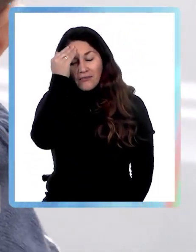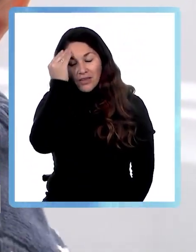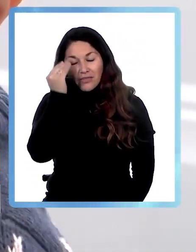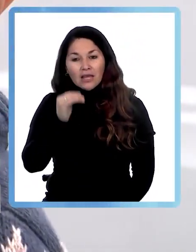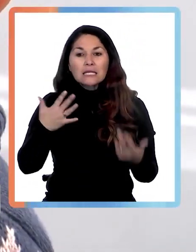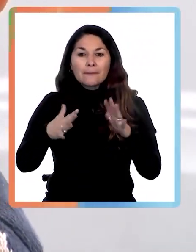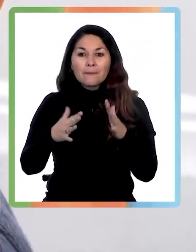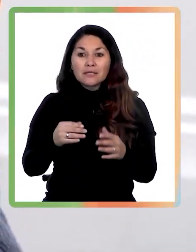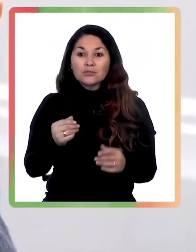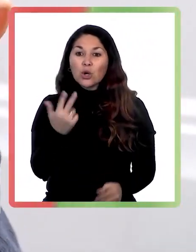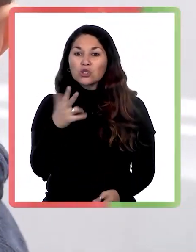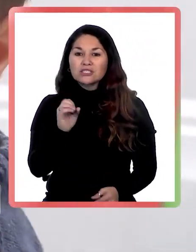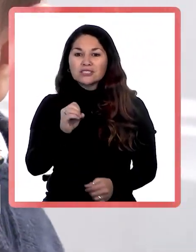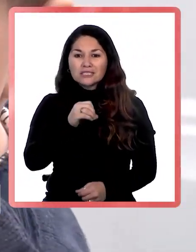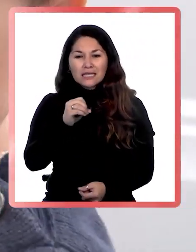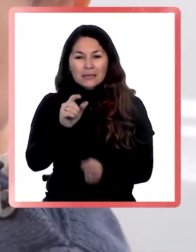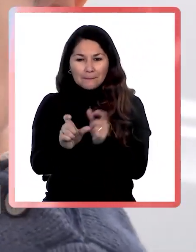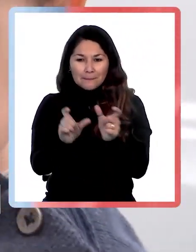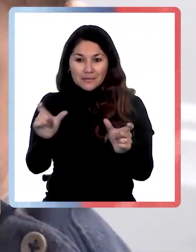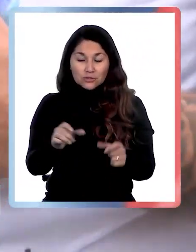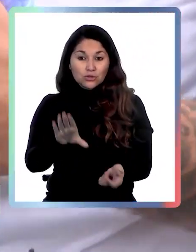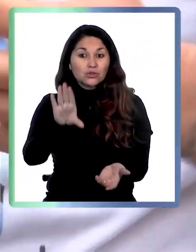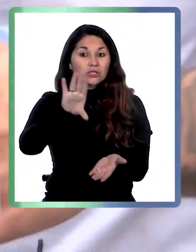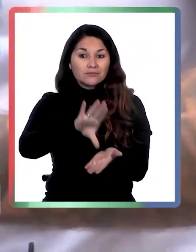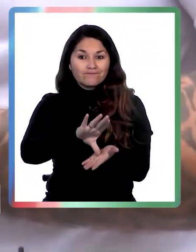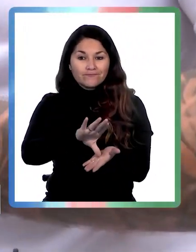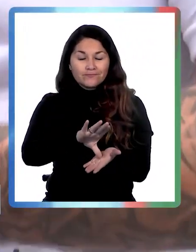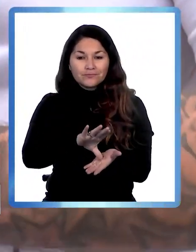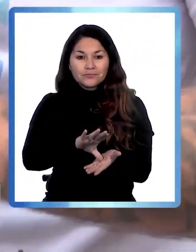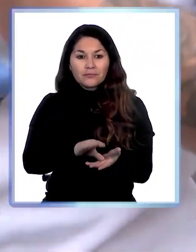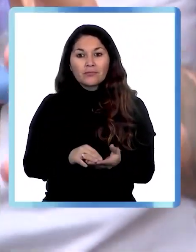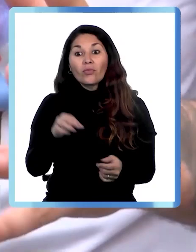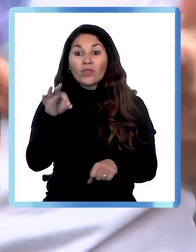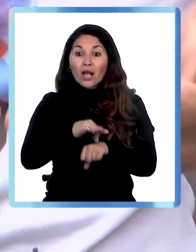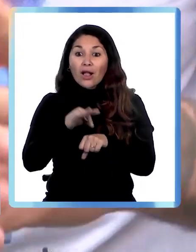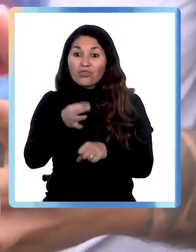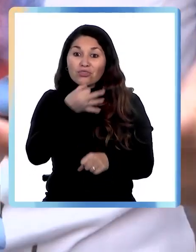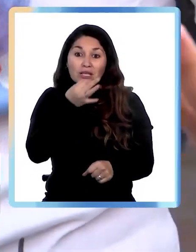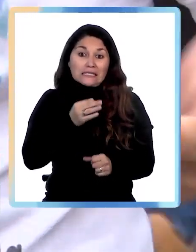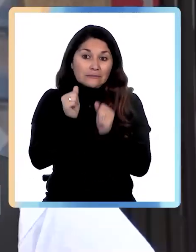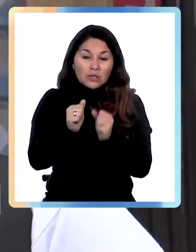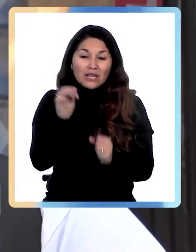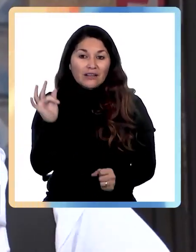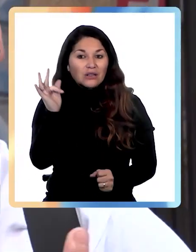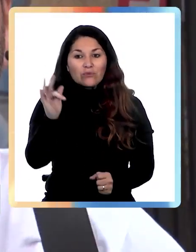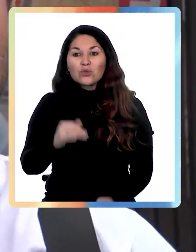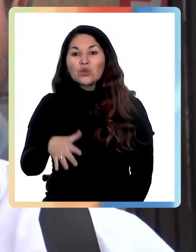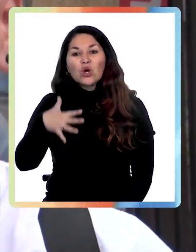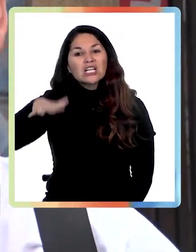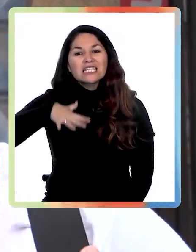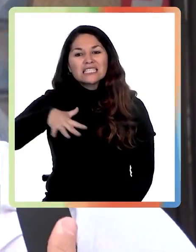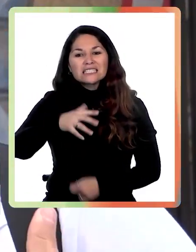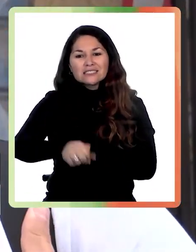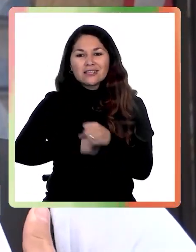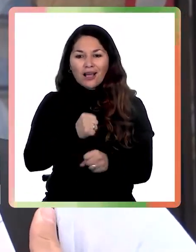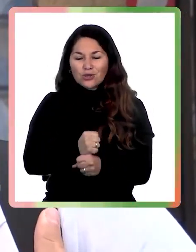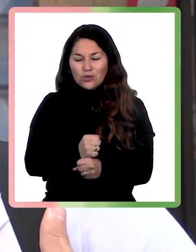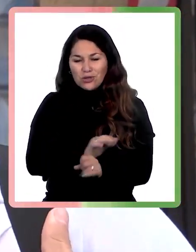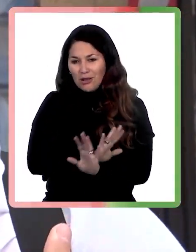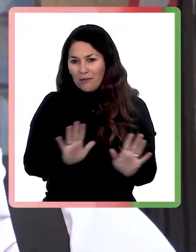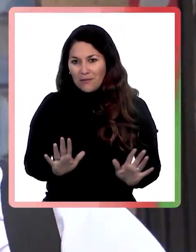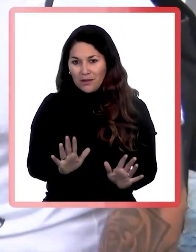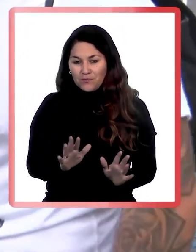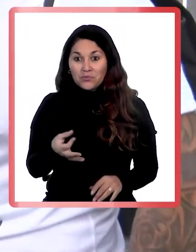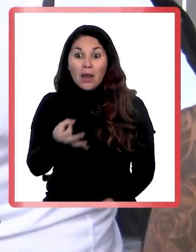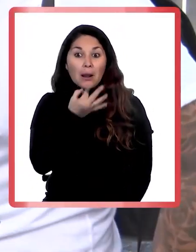cerca de 80 personas en el país según médicos solo podría vivir hasta los 15 aos pero podría alargar su vida recibiendo